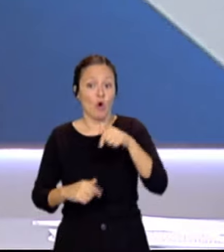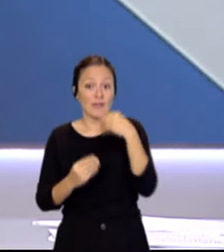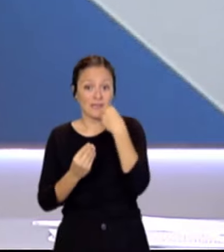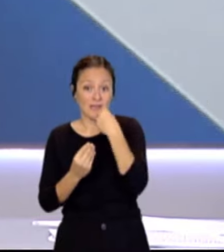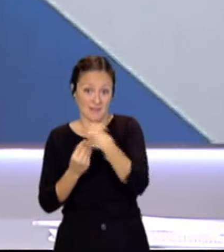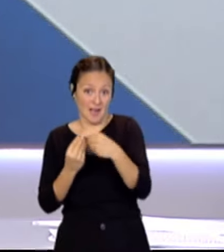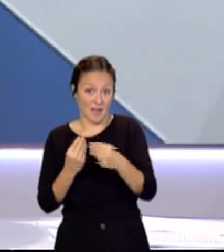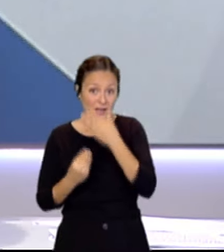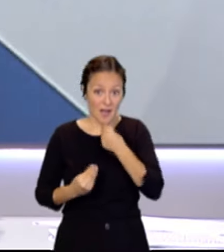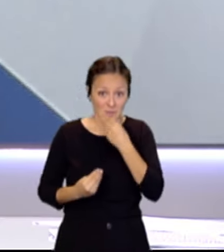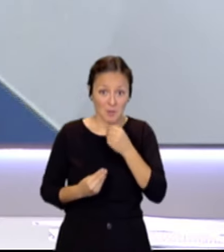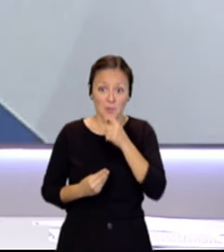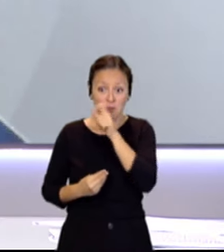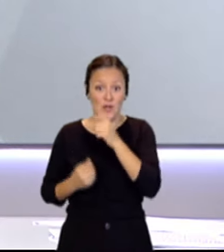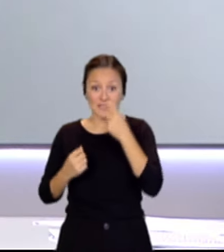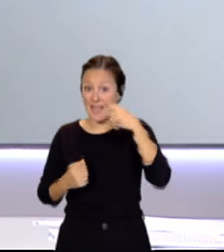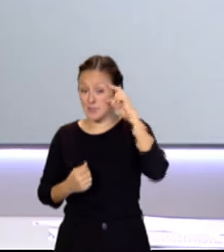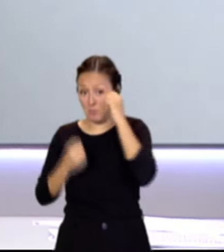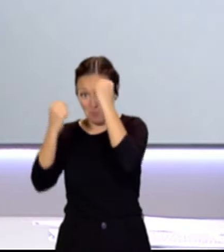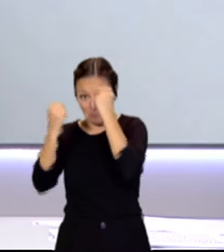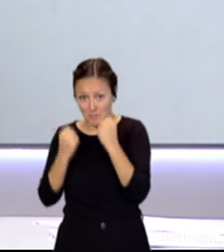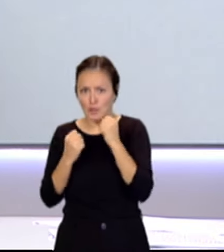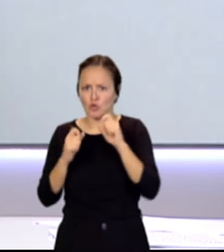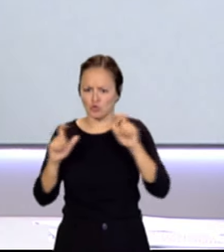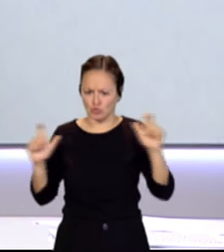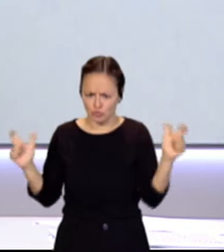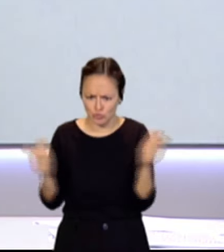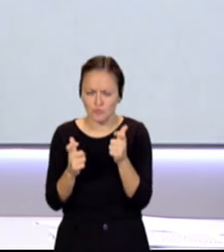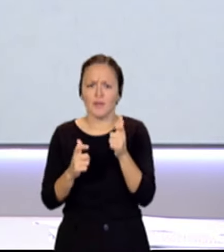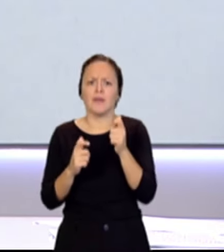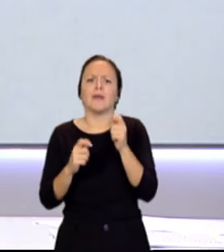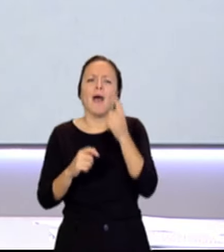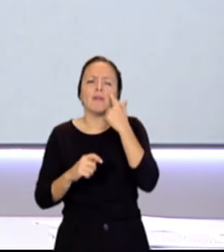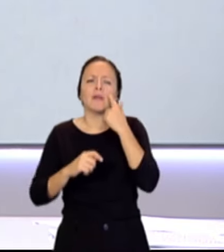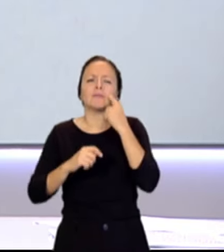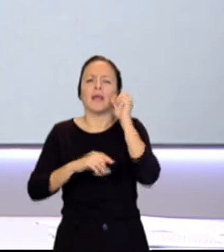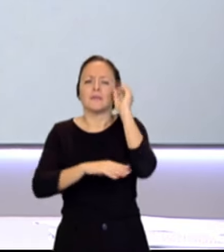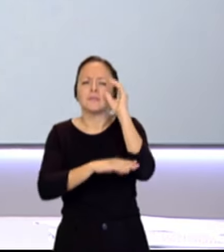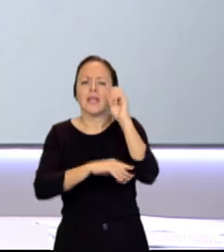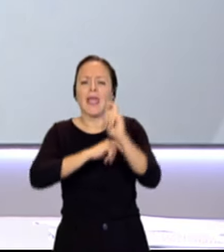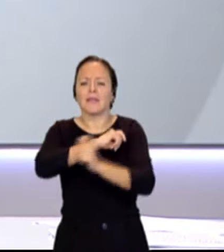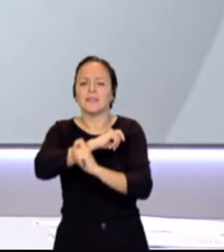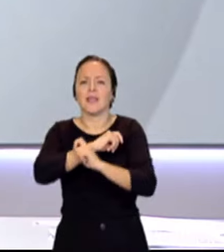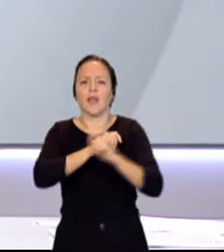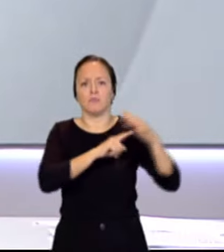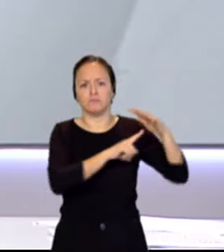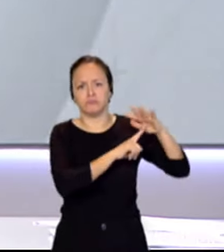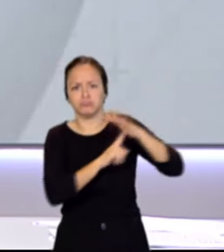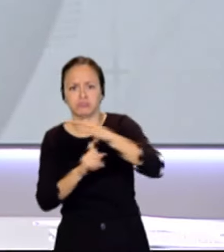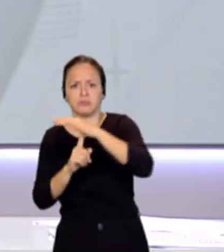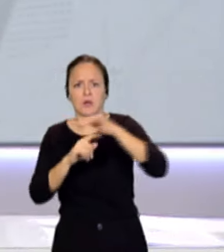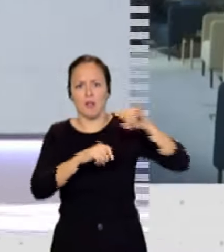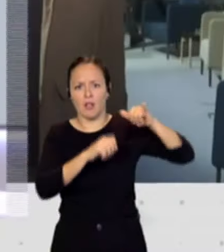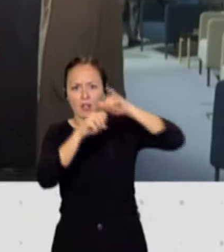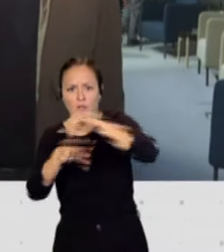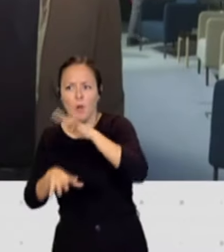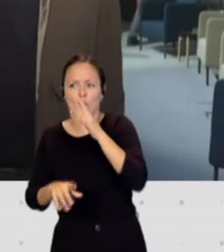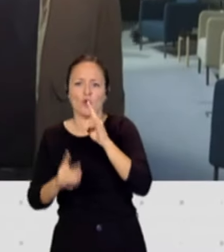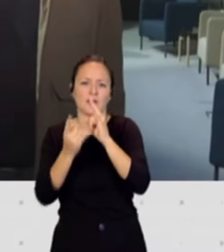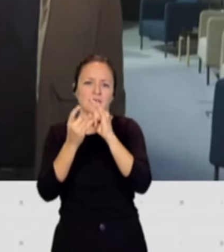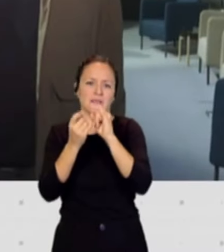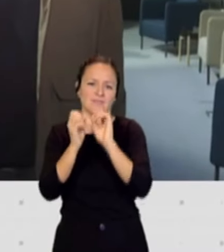primer nivel van a participar en una conferencia sobre estrategias para el uso de los medios aéreos en la extinción de los incendios forestales Luis